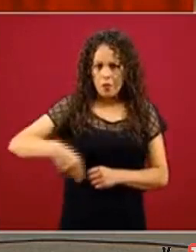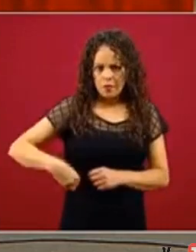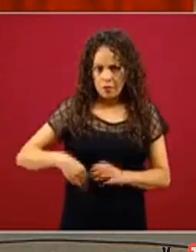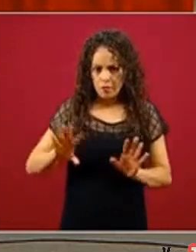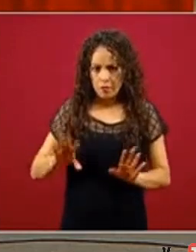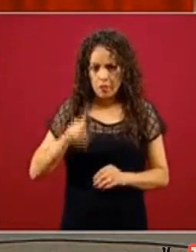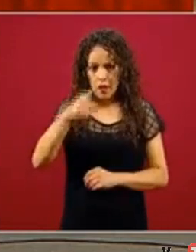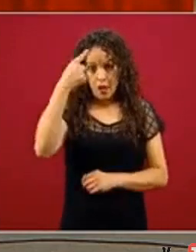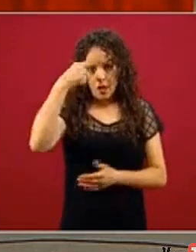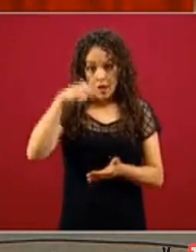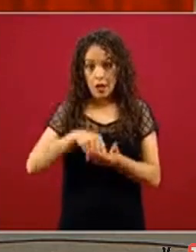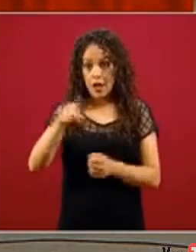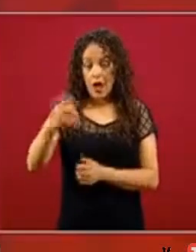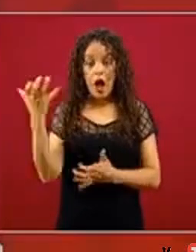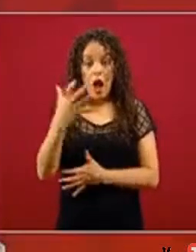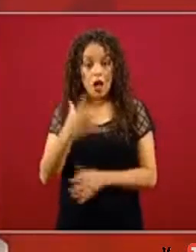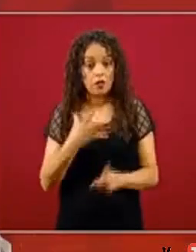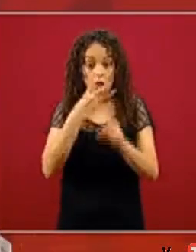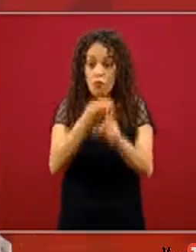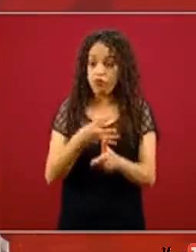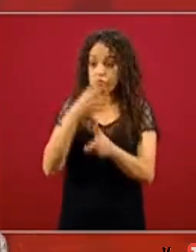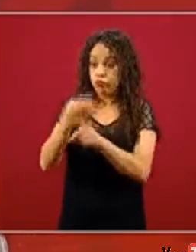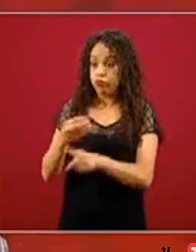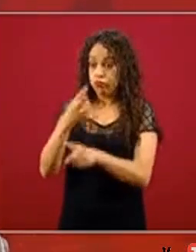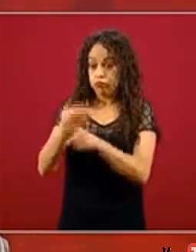se va a encargar de la epidemia,